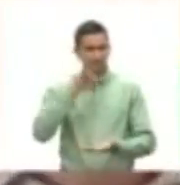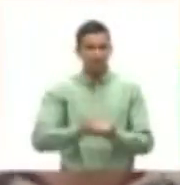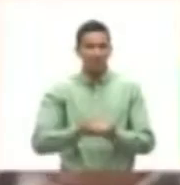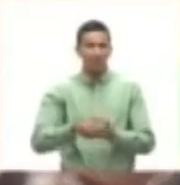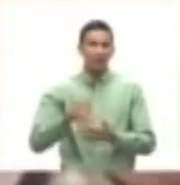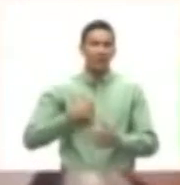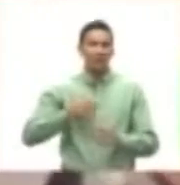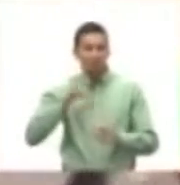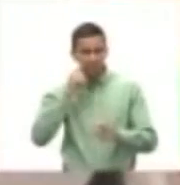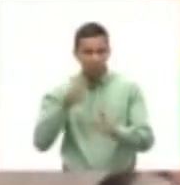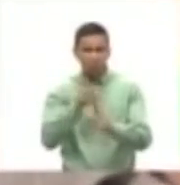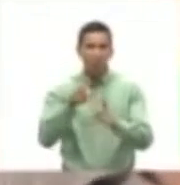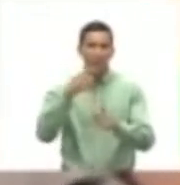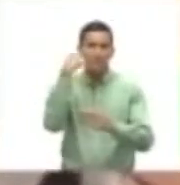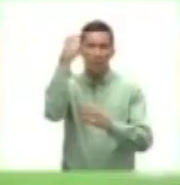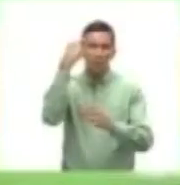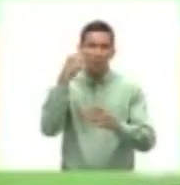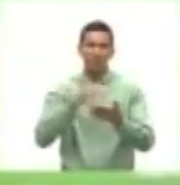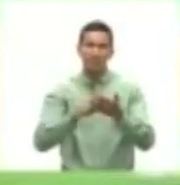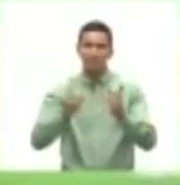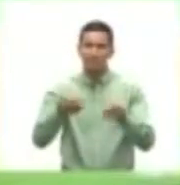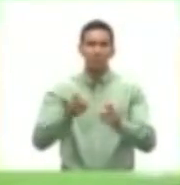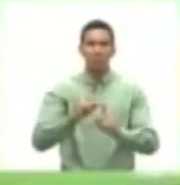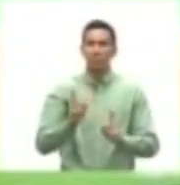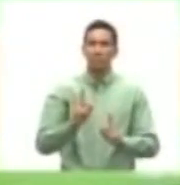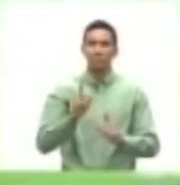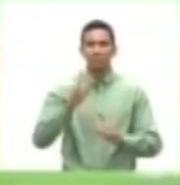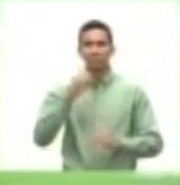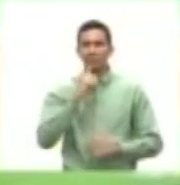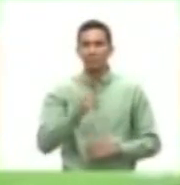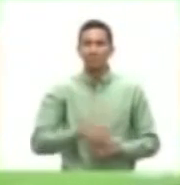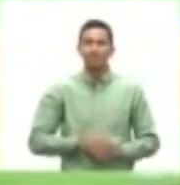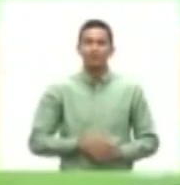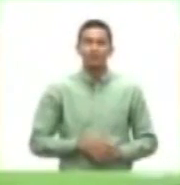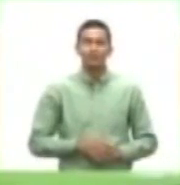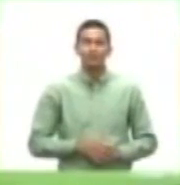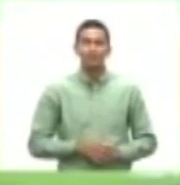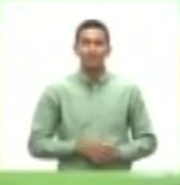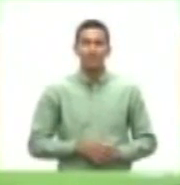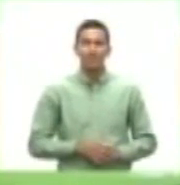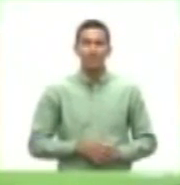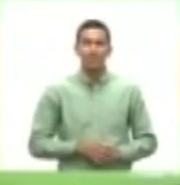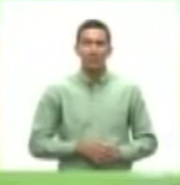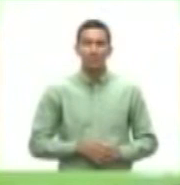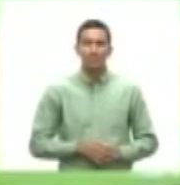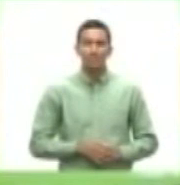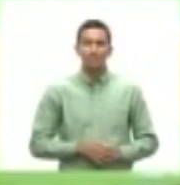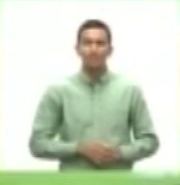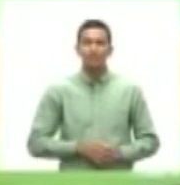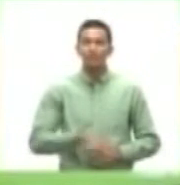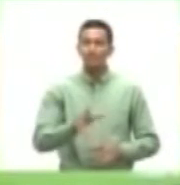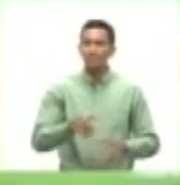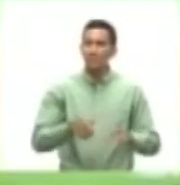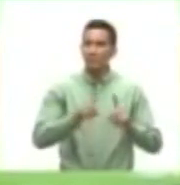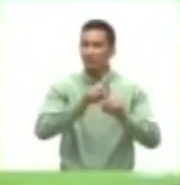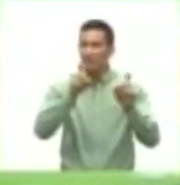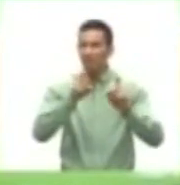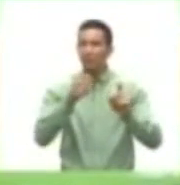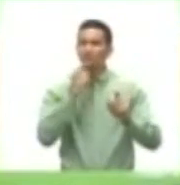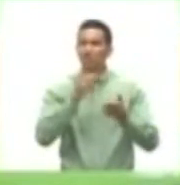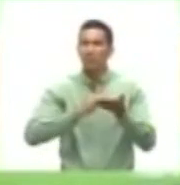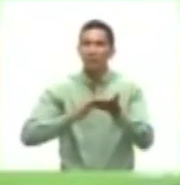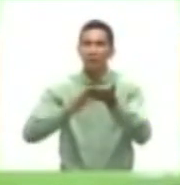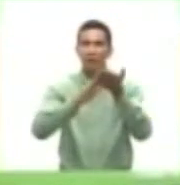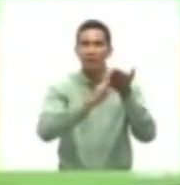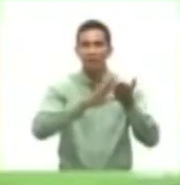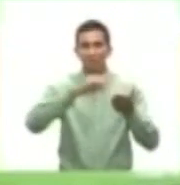el exministro. Y de los temas más complejos de los acuerdos de paz del gobierno colombiano con la FARC está la forma